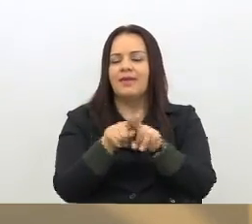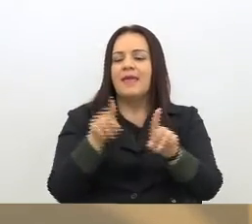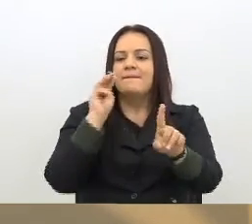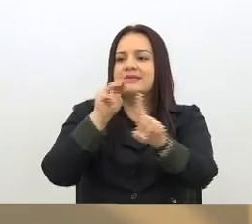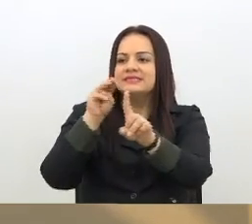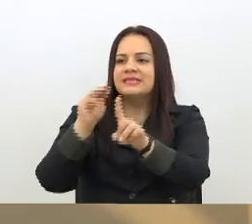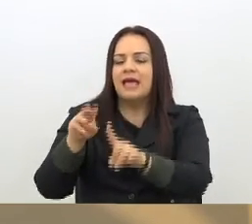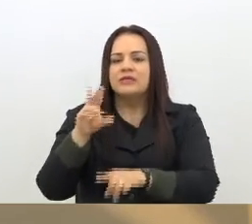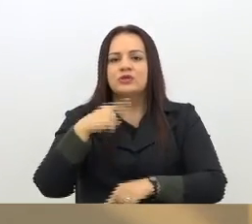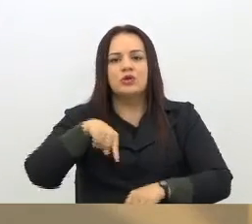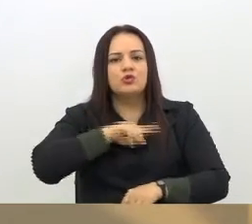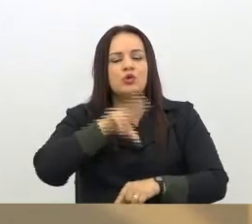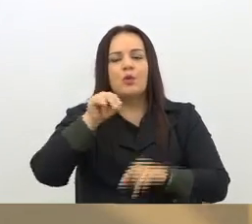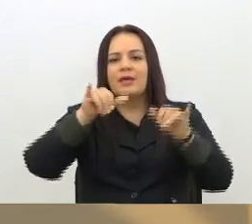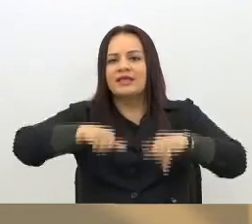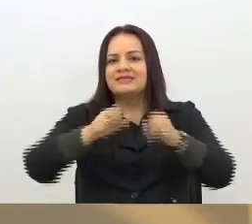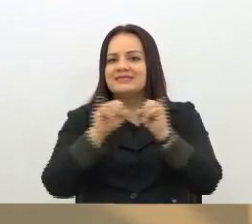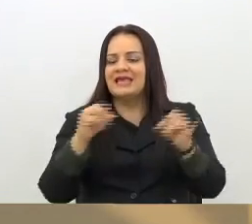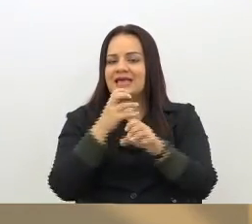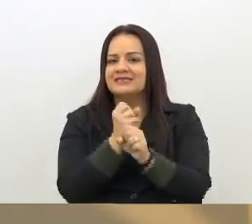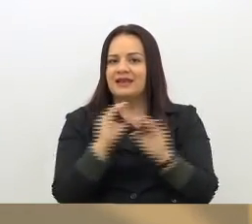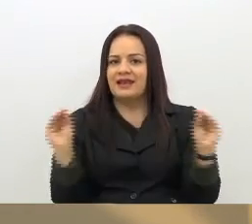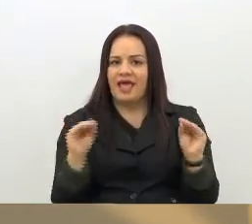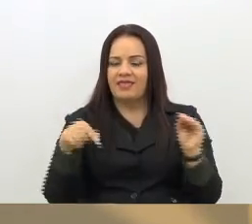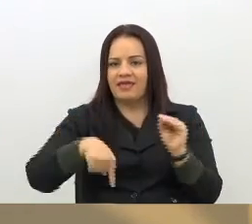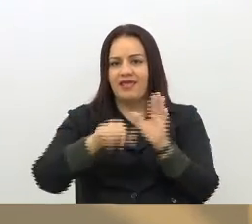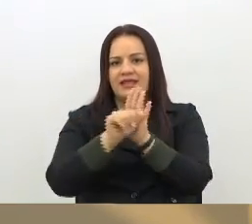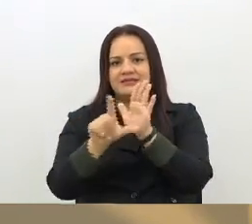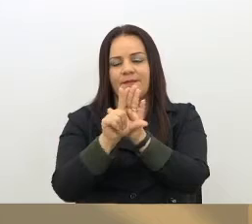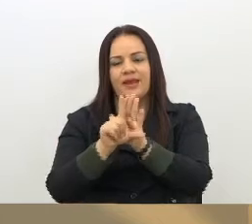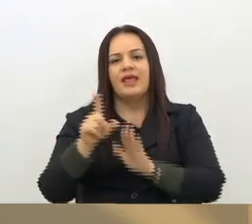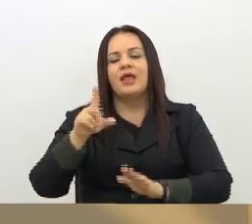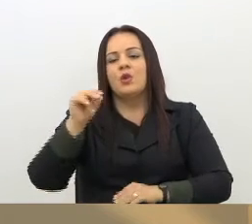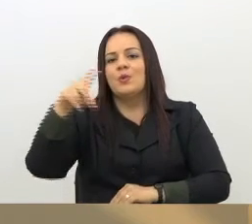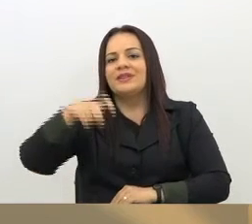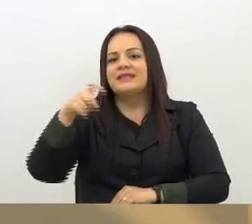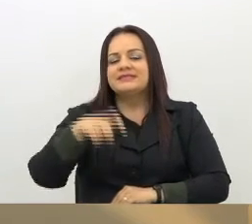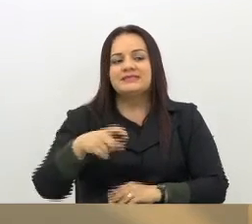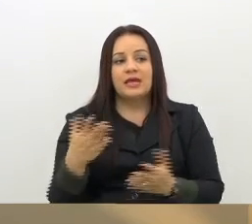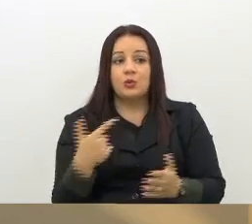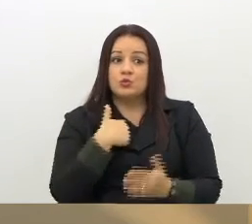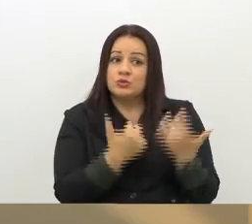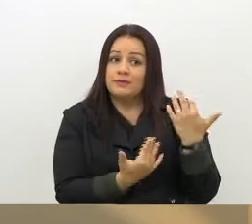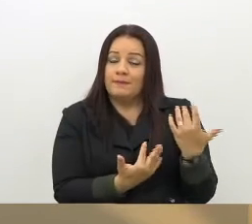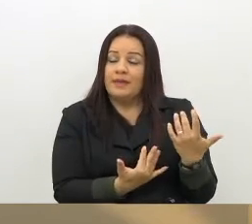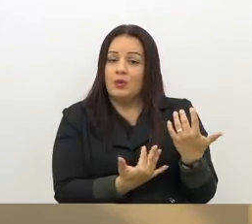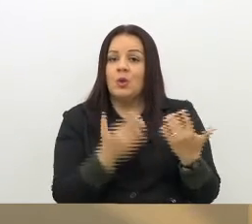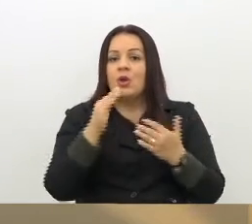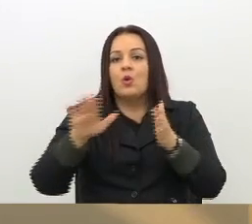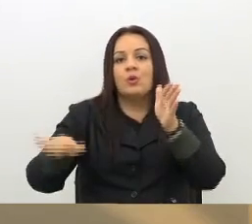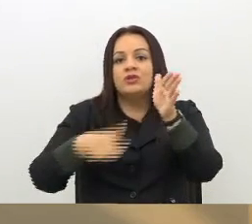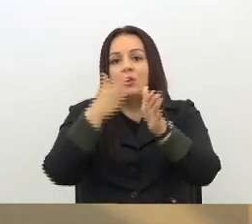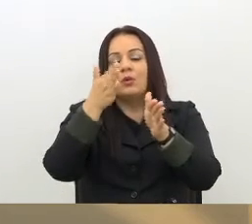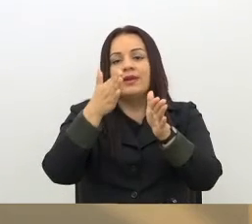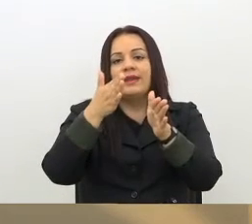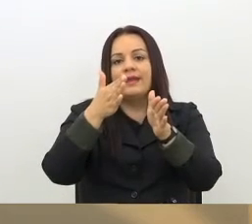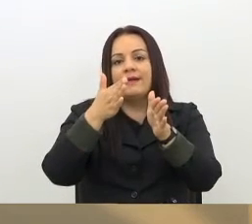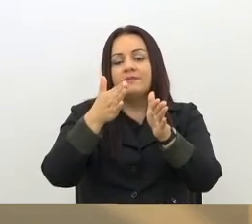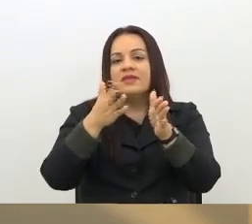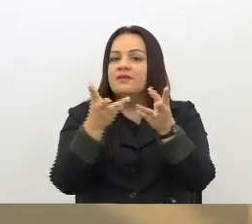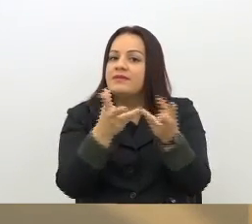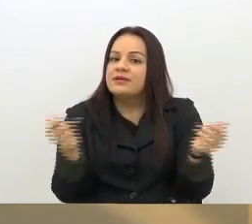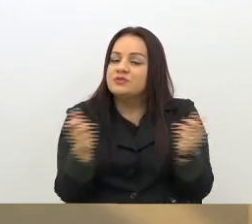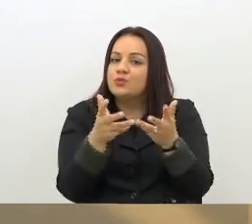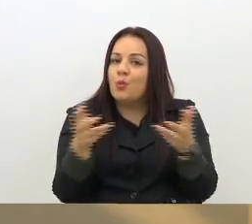nos vamos a quedar de brazos cruzados aquí en la Asamblea Legislativa, no debería ser necesario. Yo espero que la Contraloría General de la República